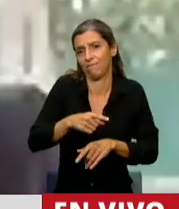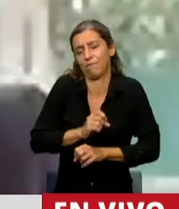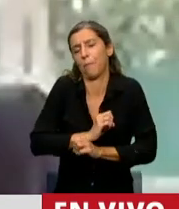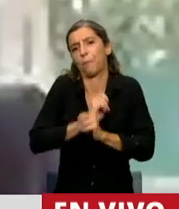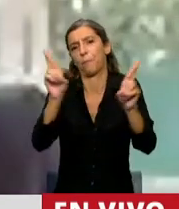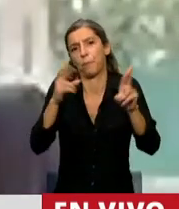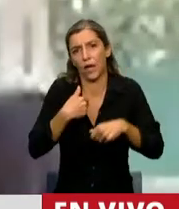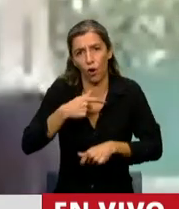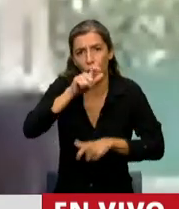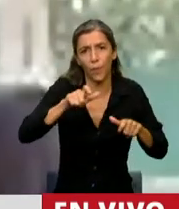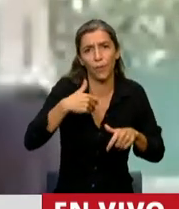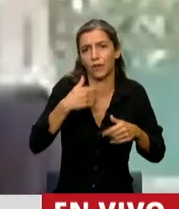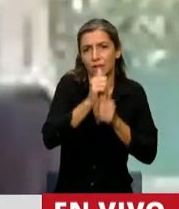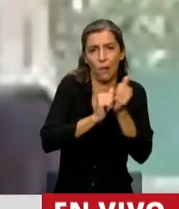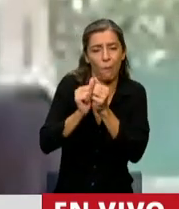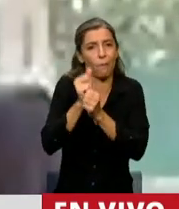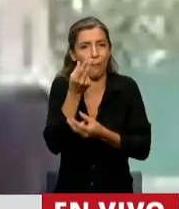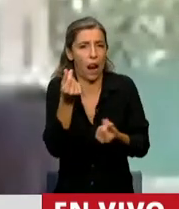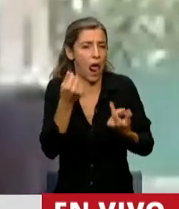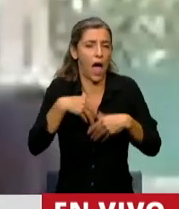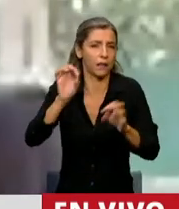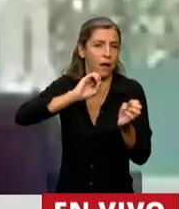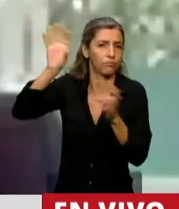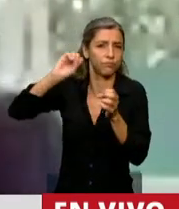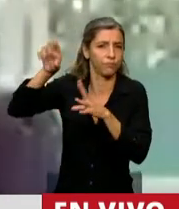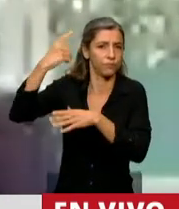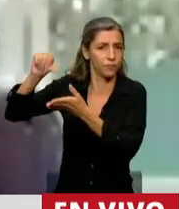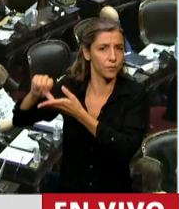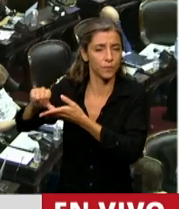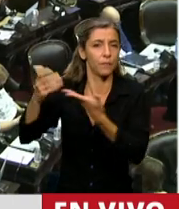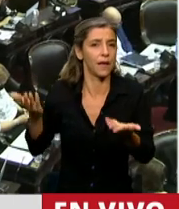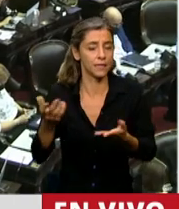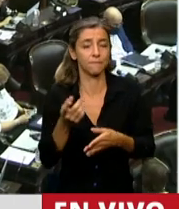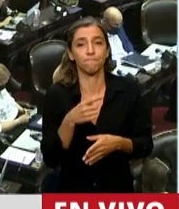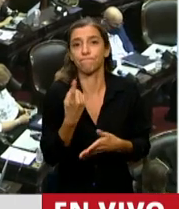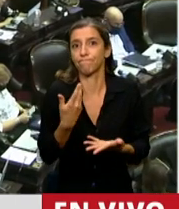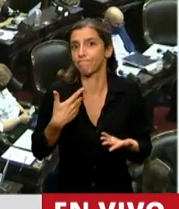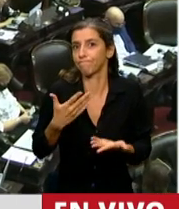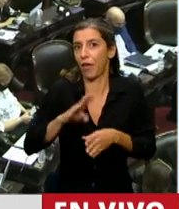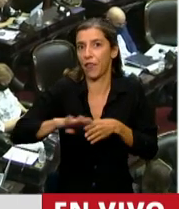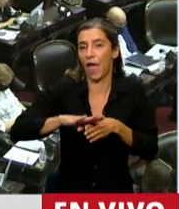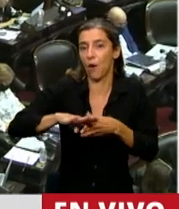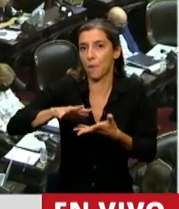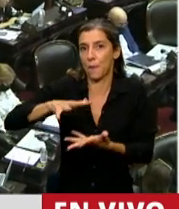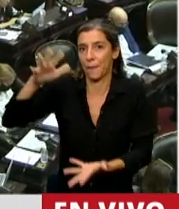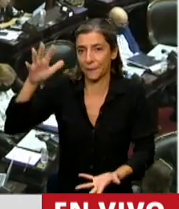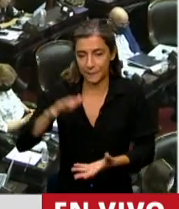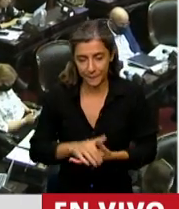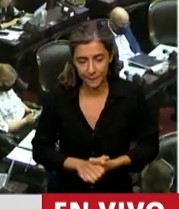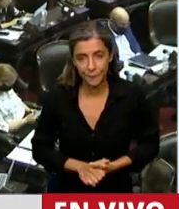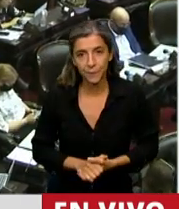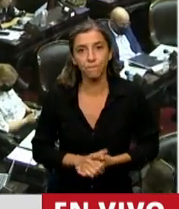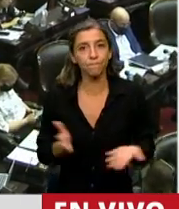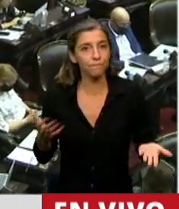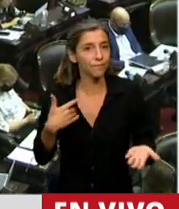nuestra historia, era imposible de sostenerse sin acceso al endeudamiento externo. Tengo que confesar que, como